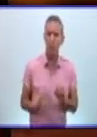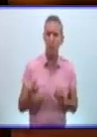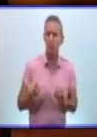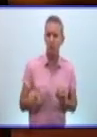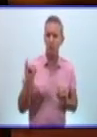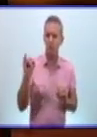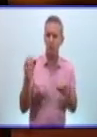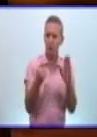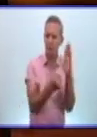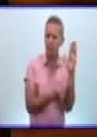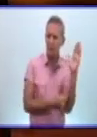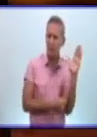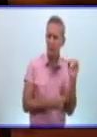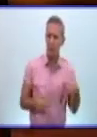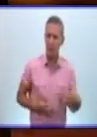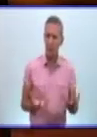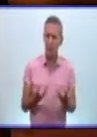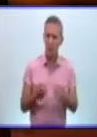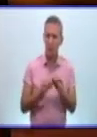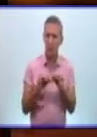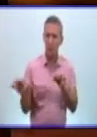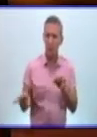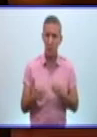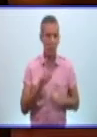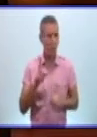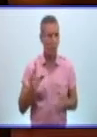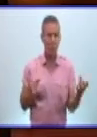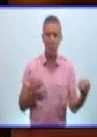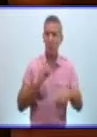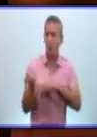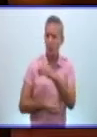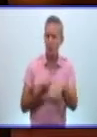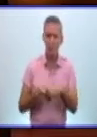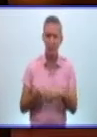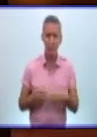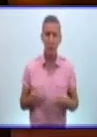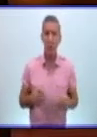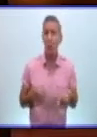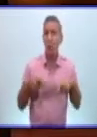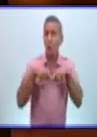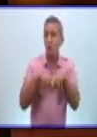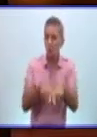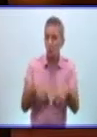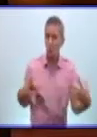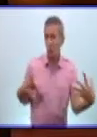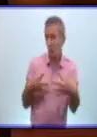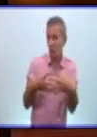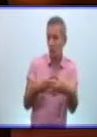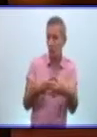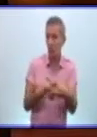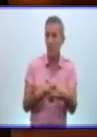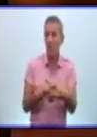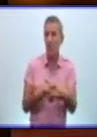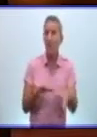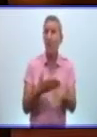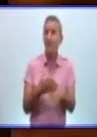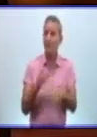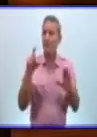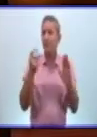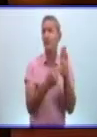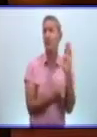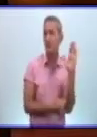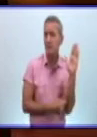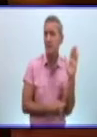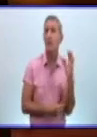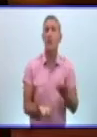arroz? No hay transformación, es decir, que solamente hemos unido o hemos mezclado varios componentes para poner